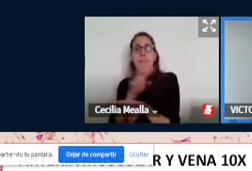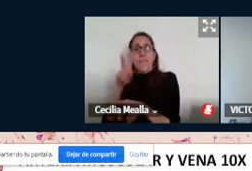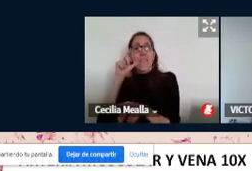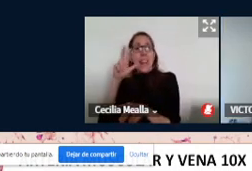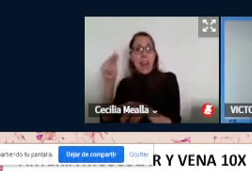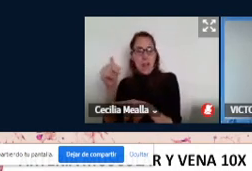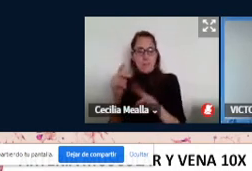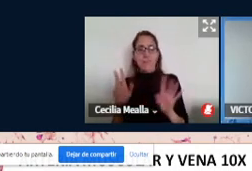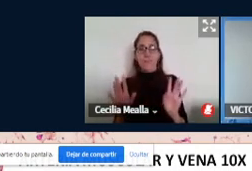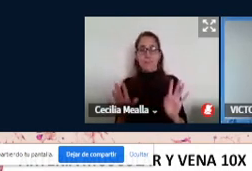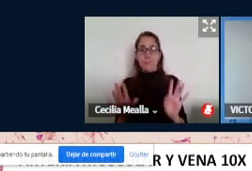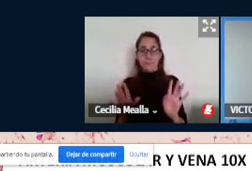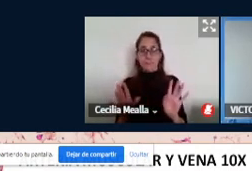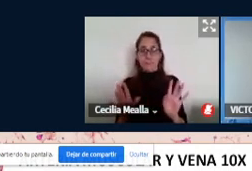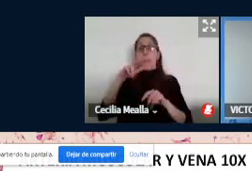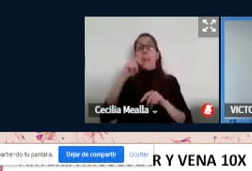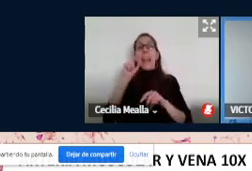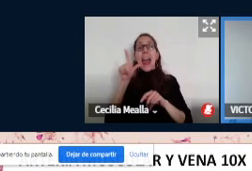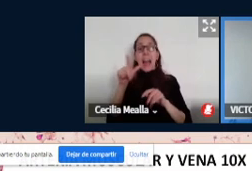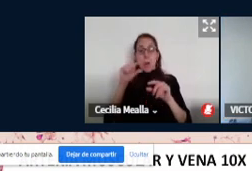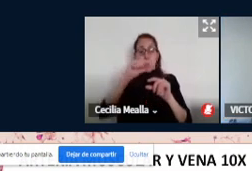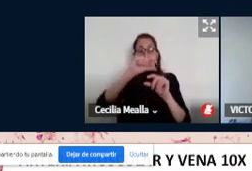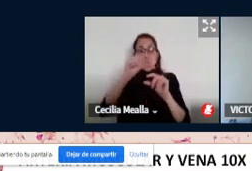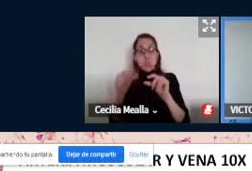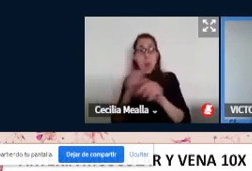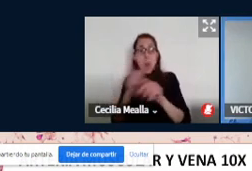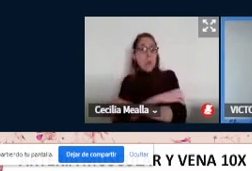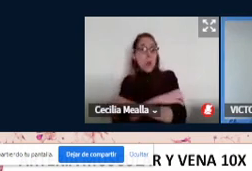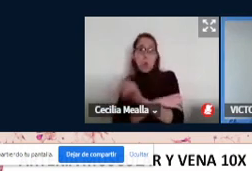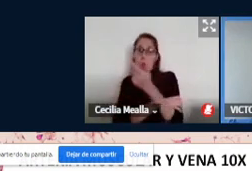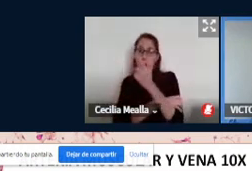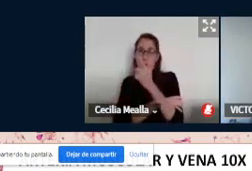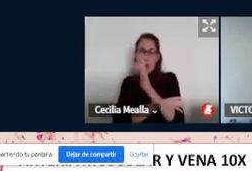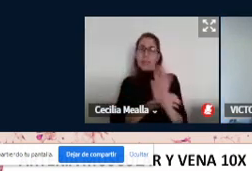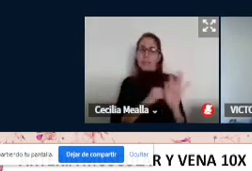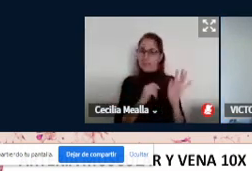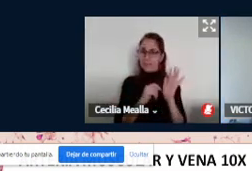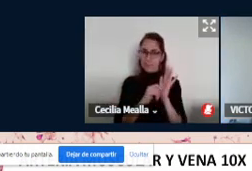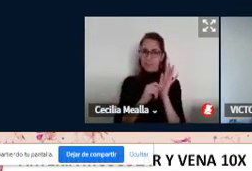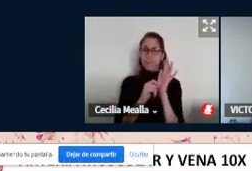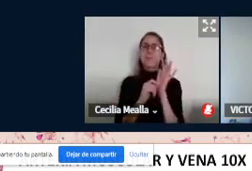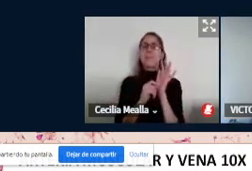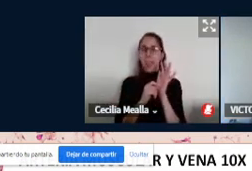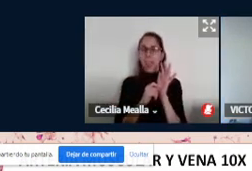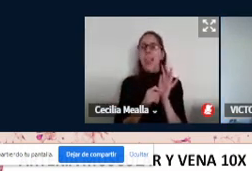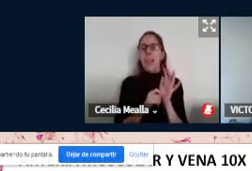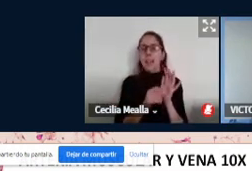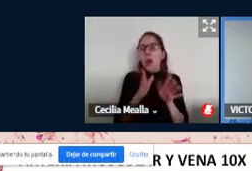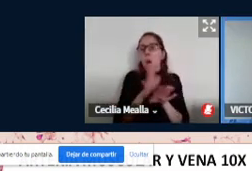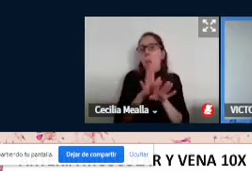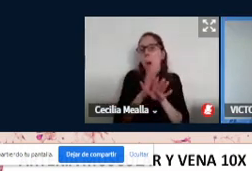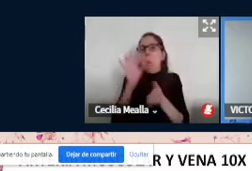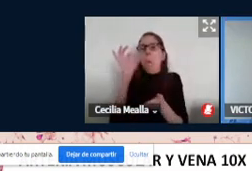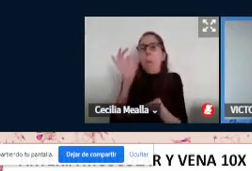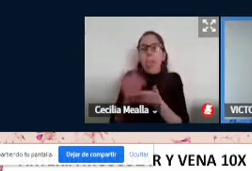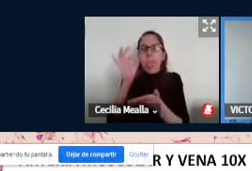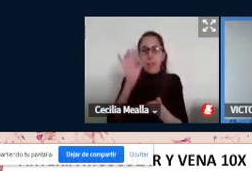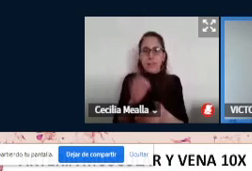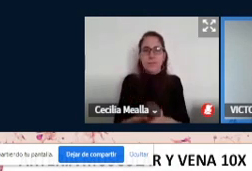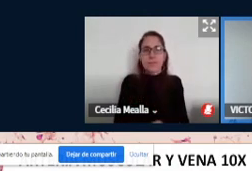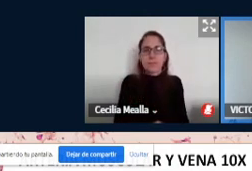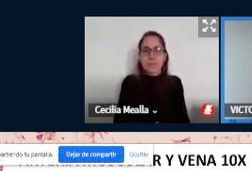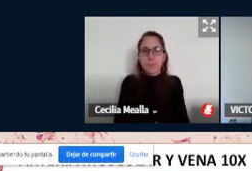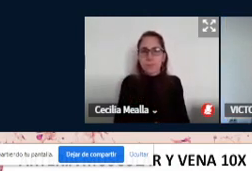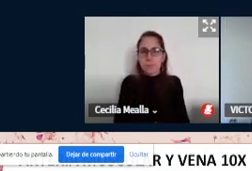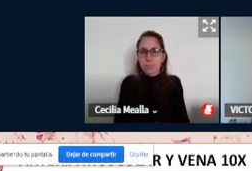tiene capa de músculo, ¿sí? Claro, es como una mancha. Esto sería